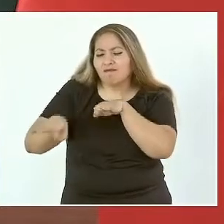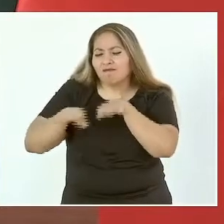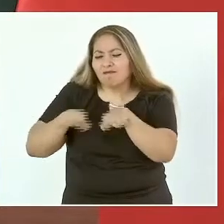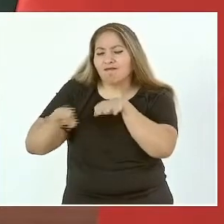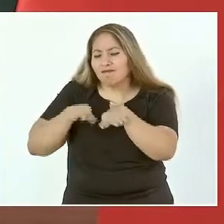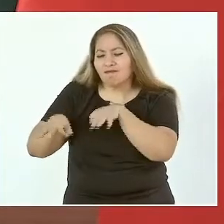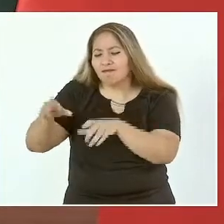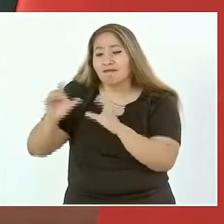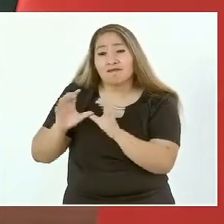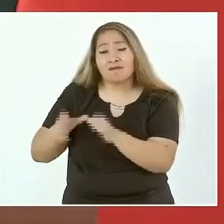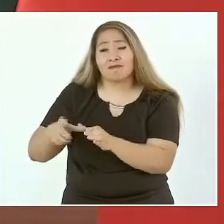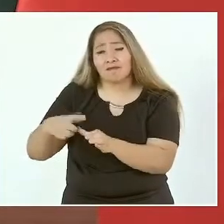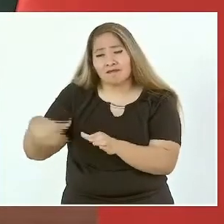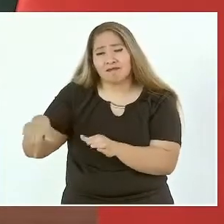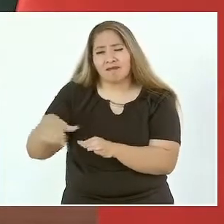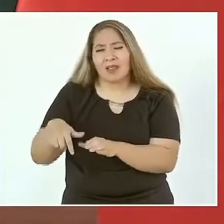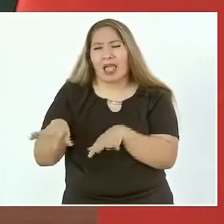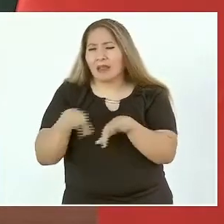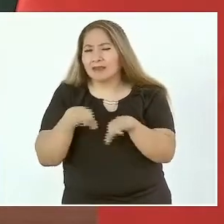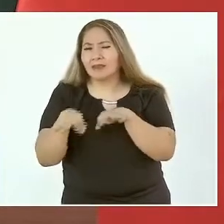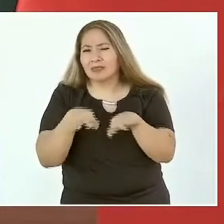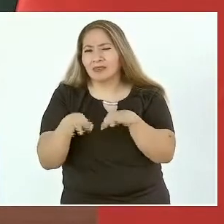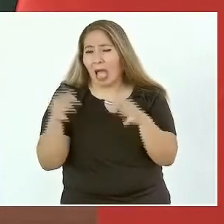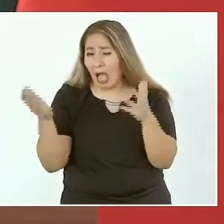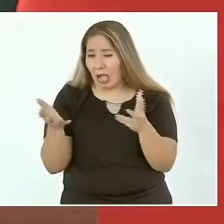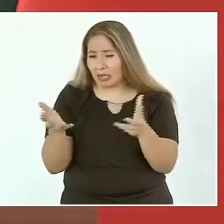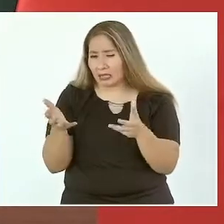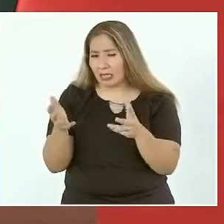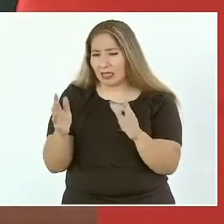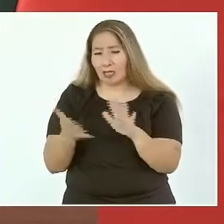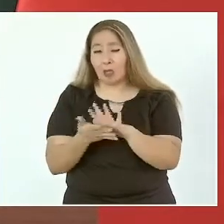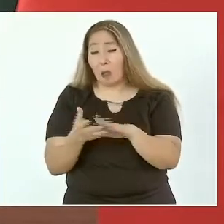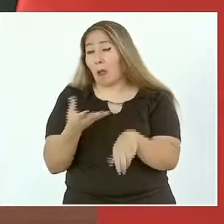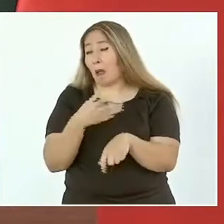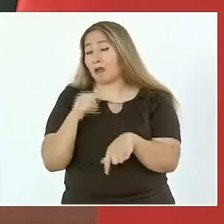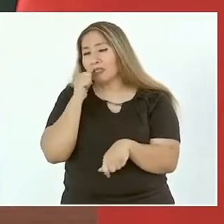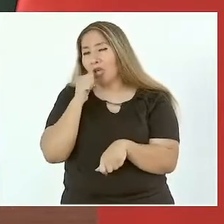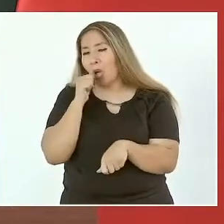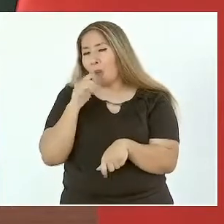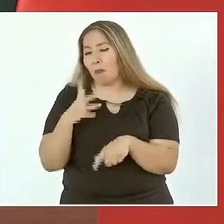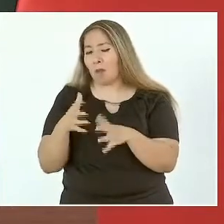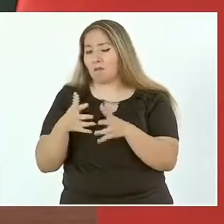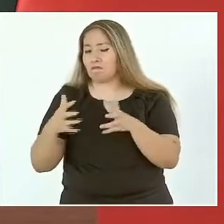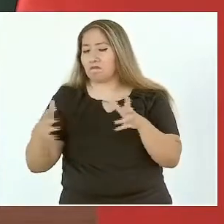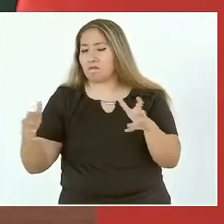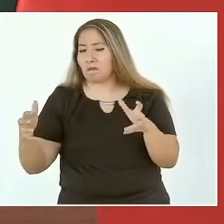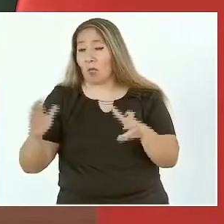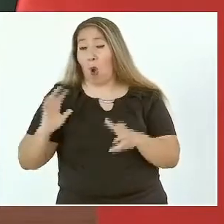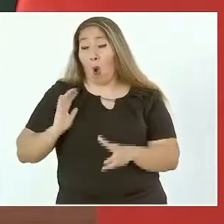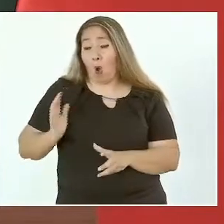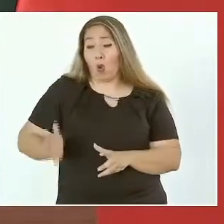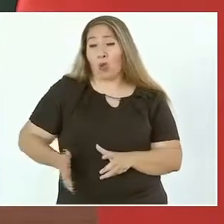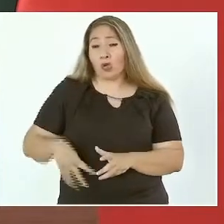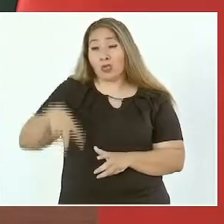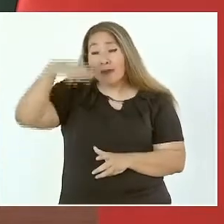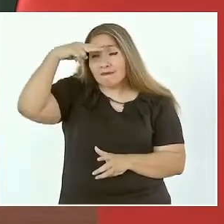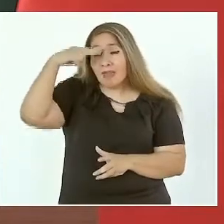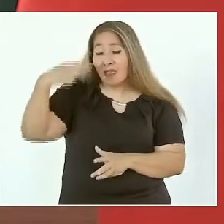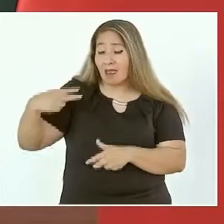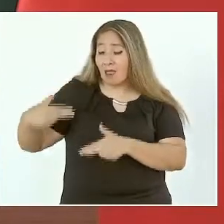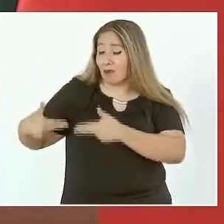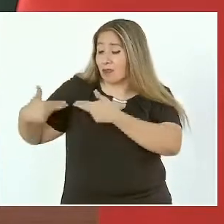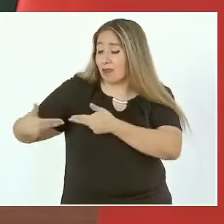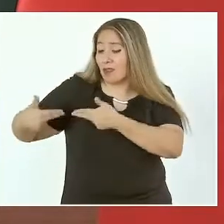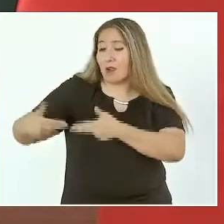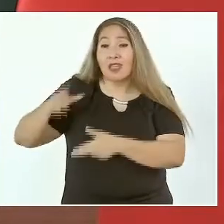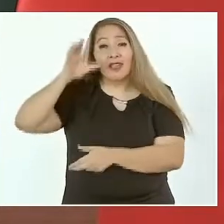comunidades, trabajamos por hacer de nuestras comunidades un lugar mejor desde lo que somos, orgullosos mexicanos de ascendencia china.